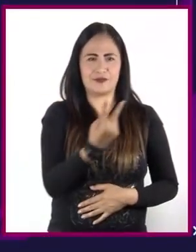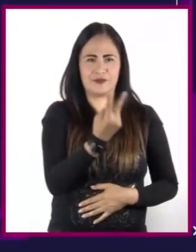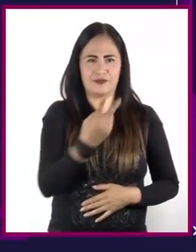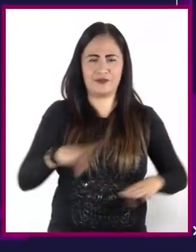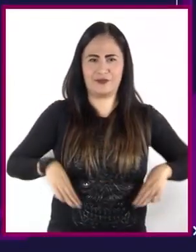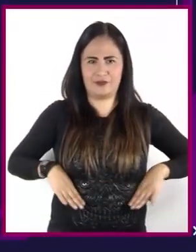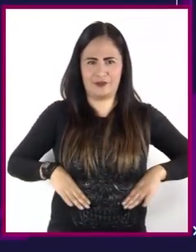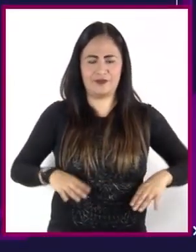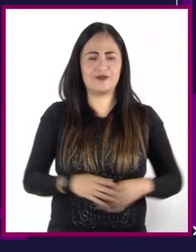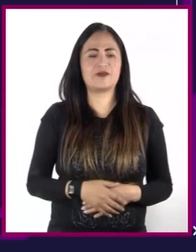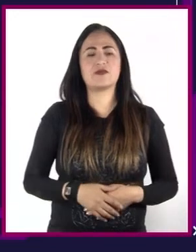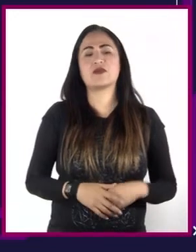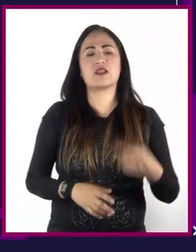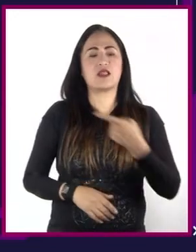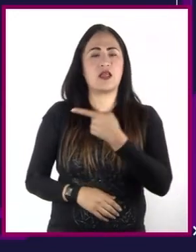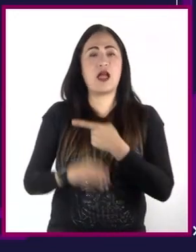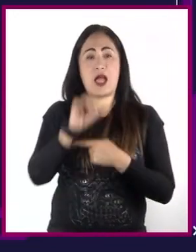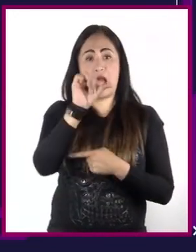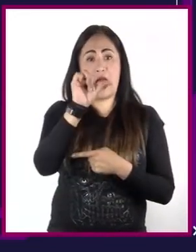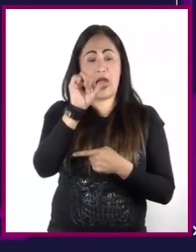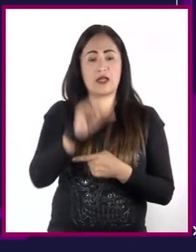Para Carolina y Alan se tiene